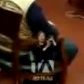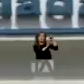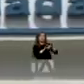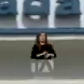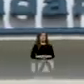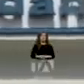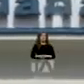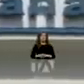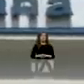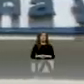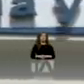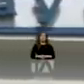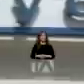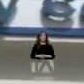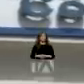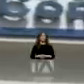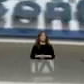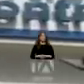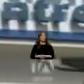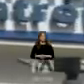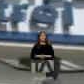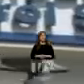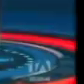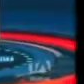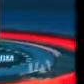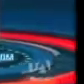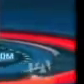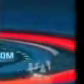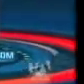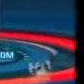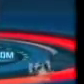Participación. En Quito, Paul Coello, 24 horas.